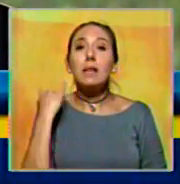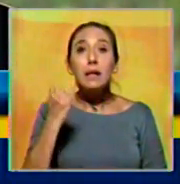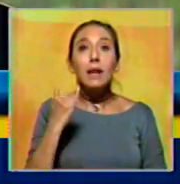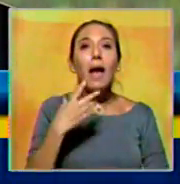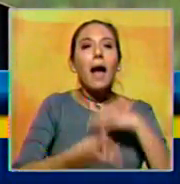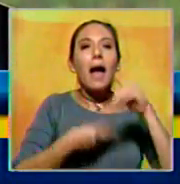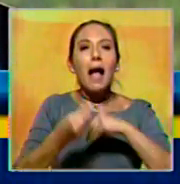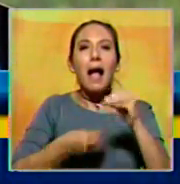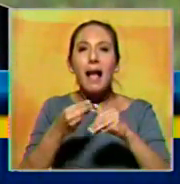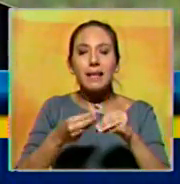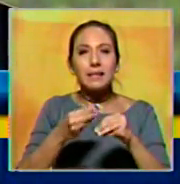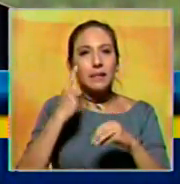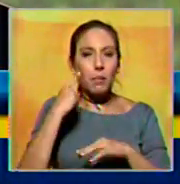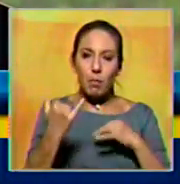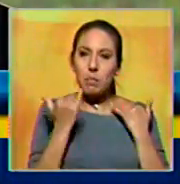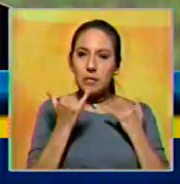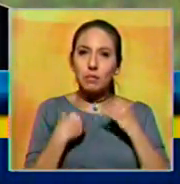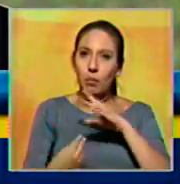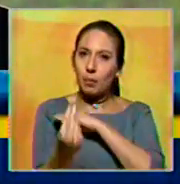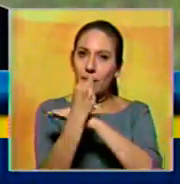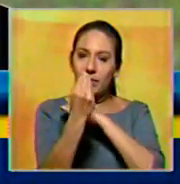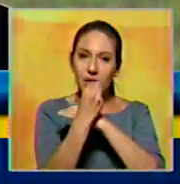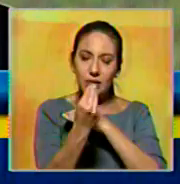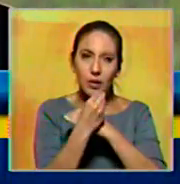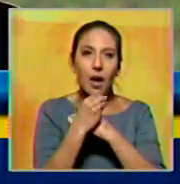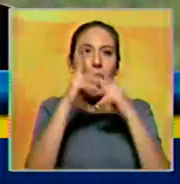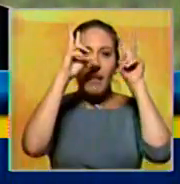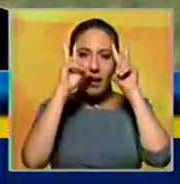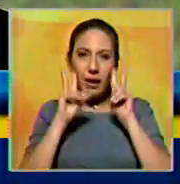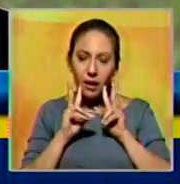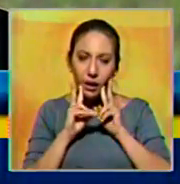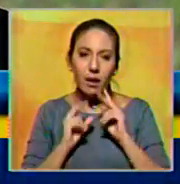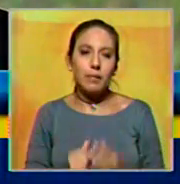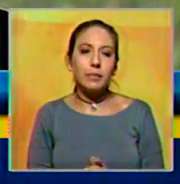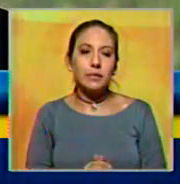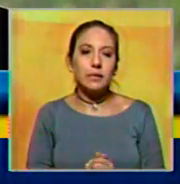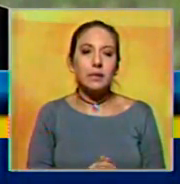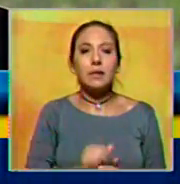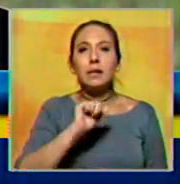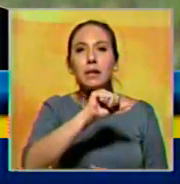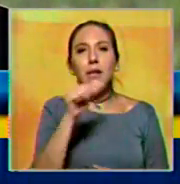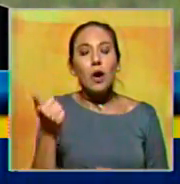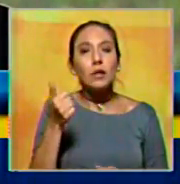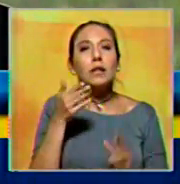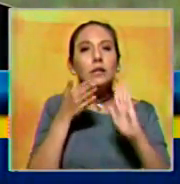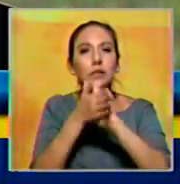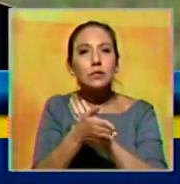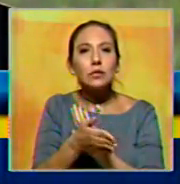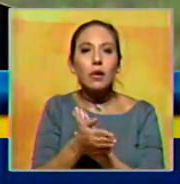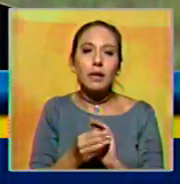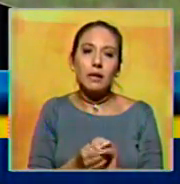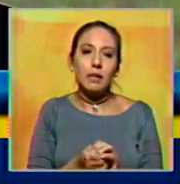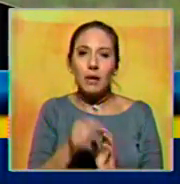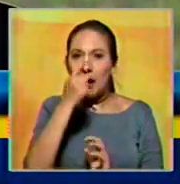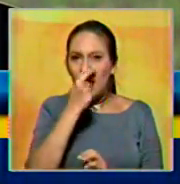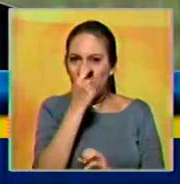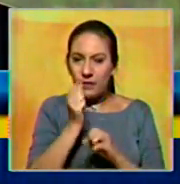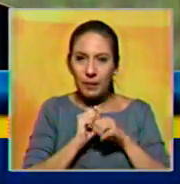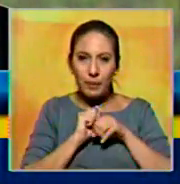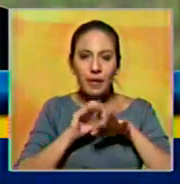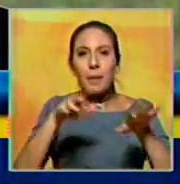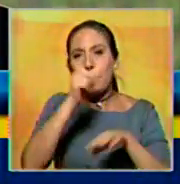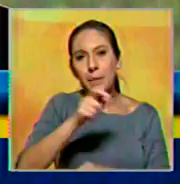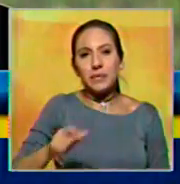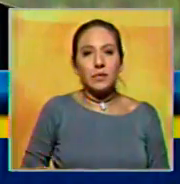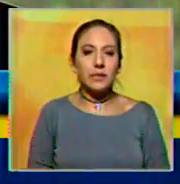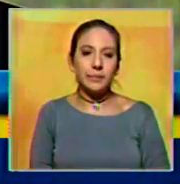medidas secundarias, que en este caso son las de higiene, y las otras en relación a la presencia de la enfermedad en los